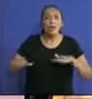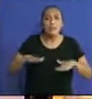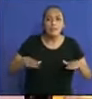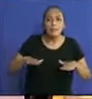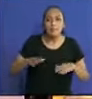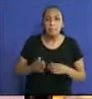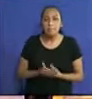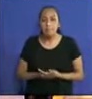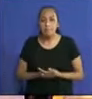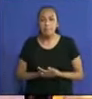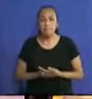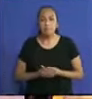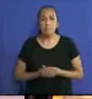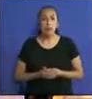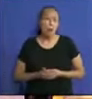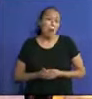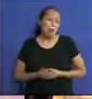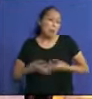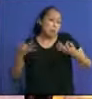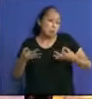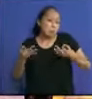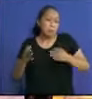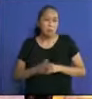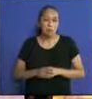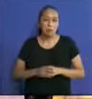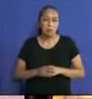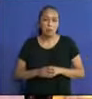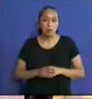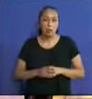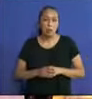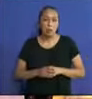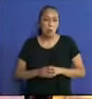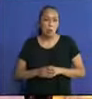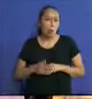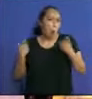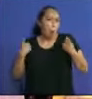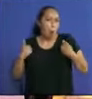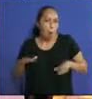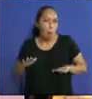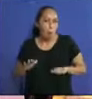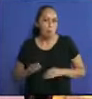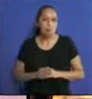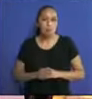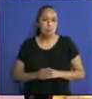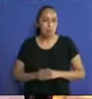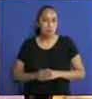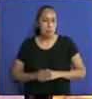pequeños, una representación sencilla del nacimiento, un Belén.